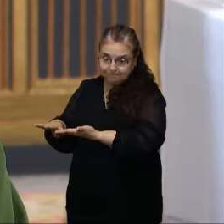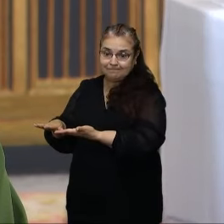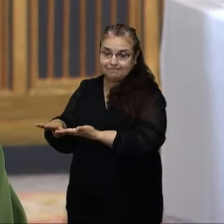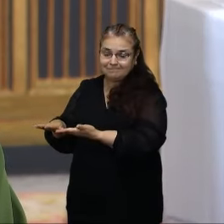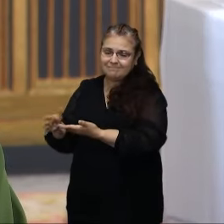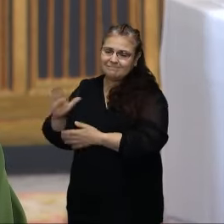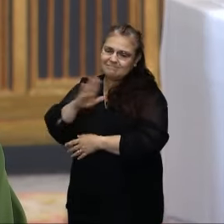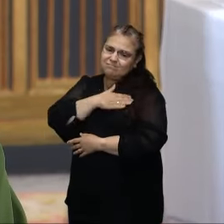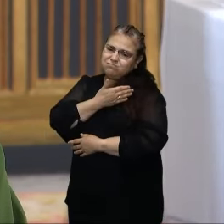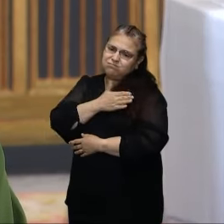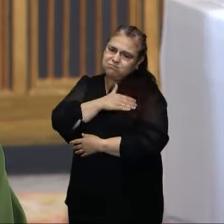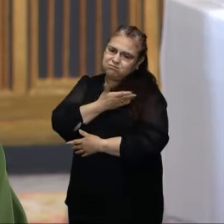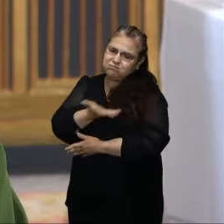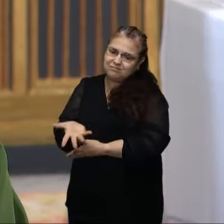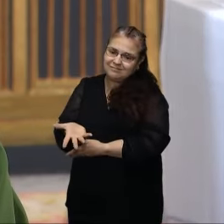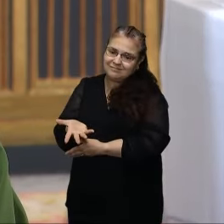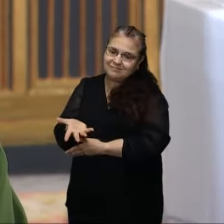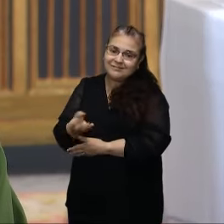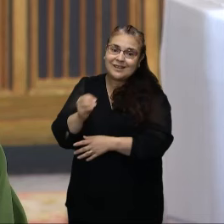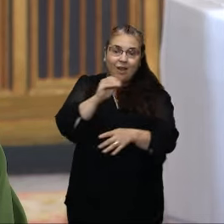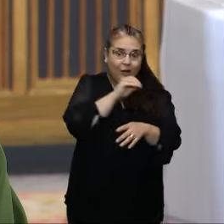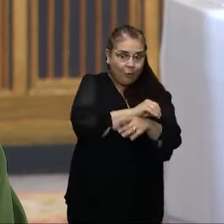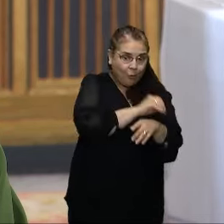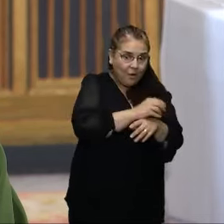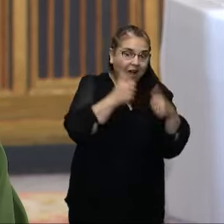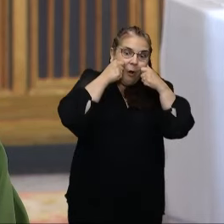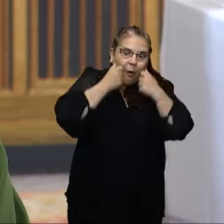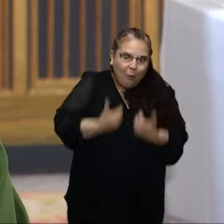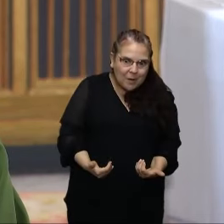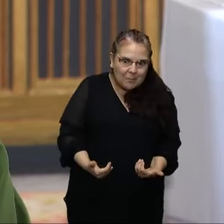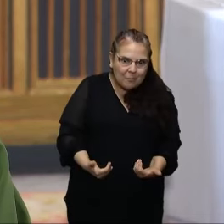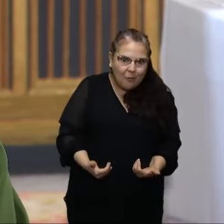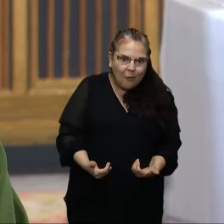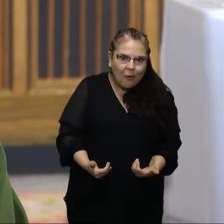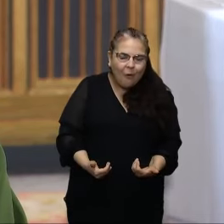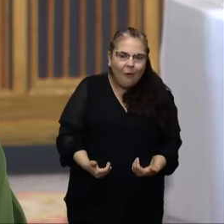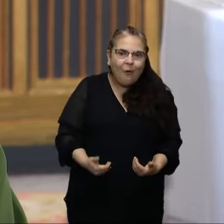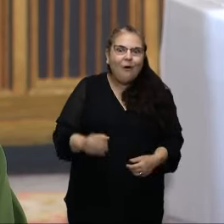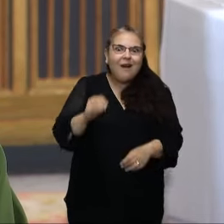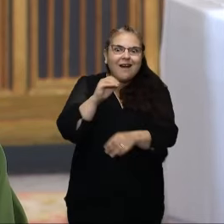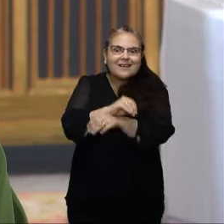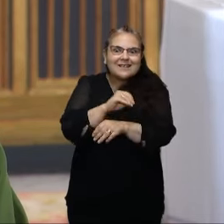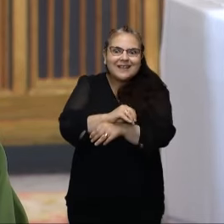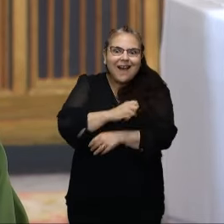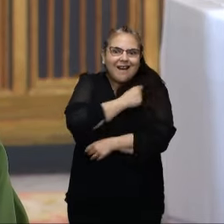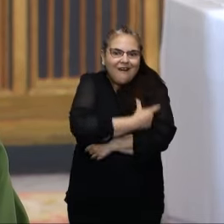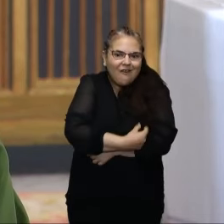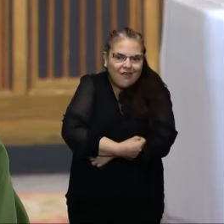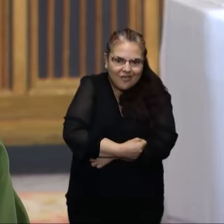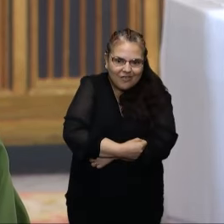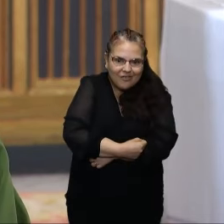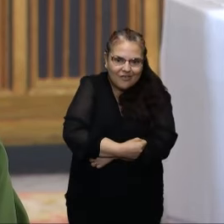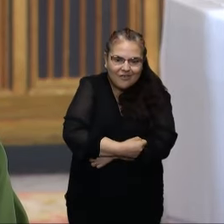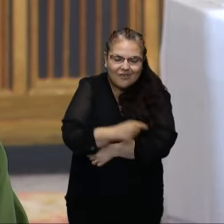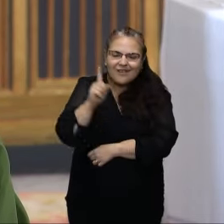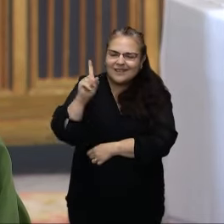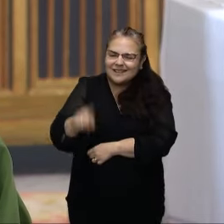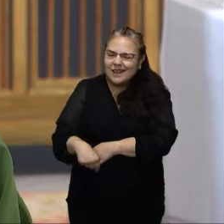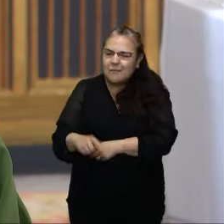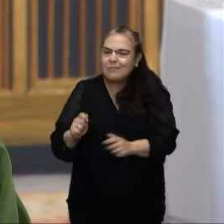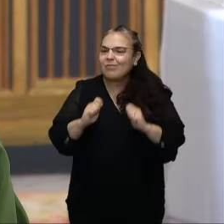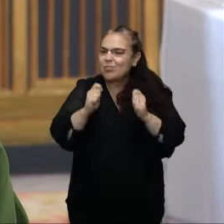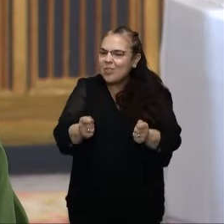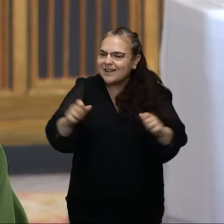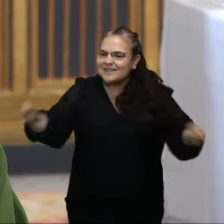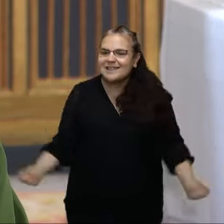Se conmueve, cura el cuerpo, sana el corazón y concede